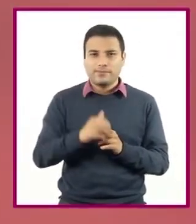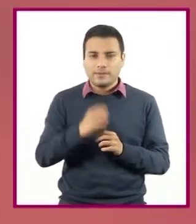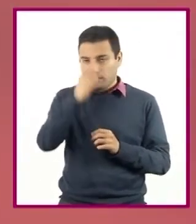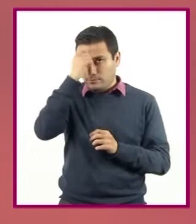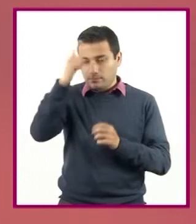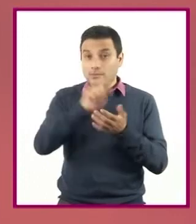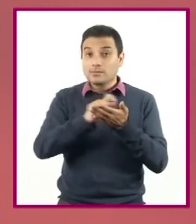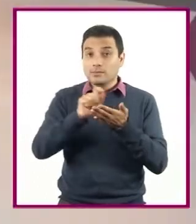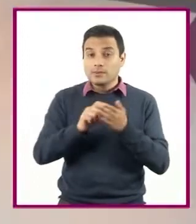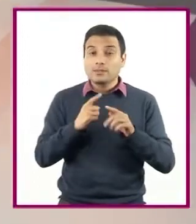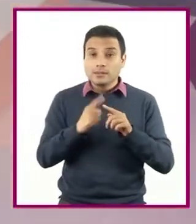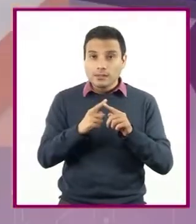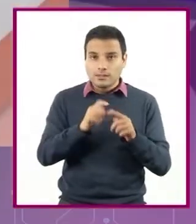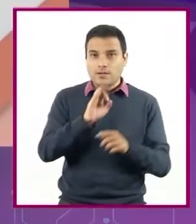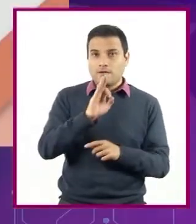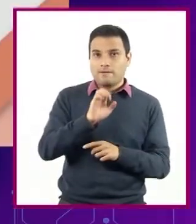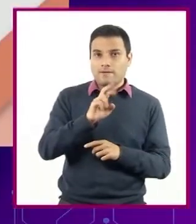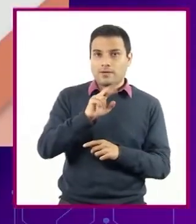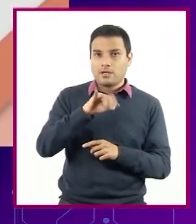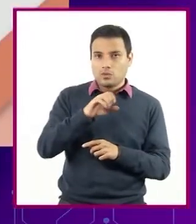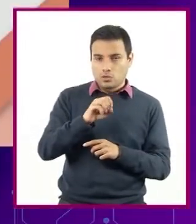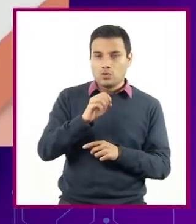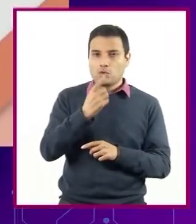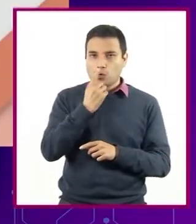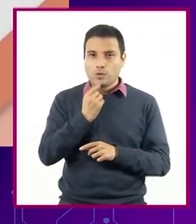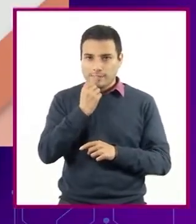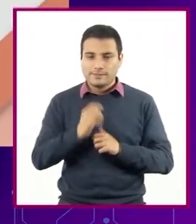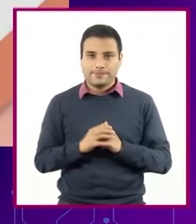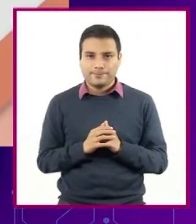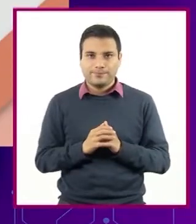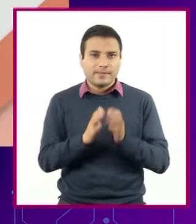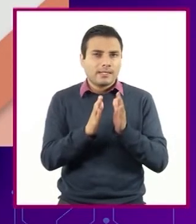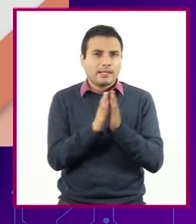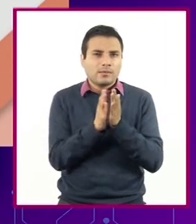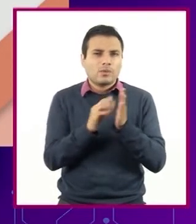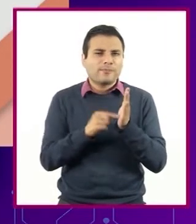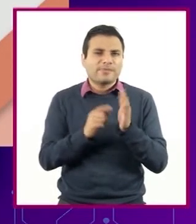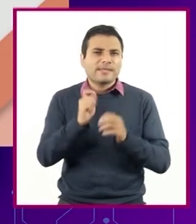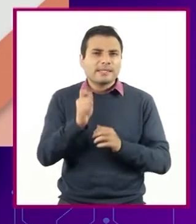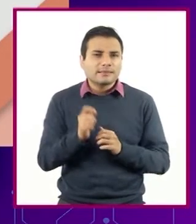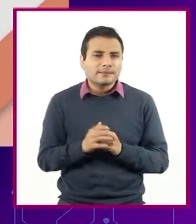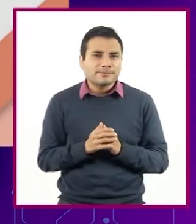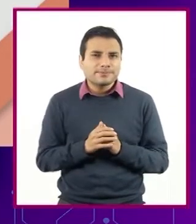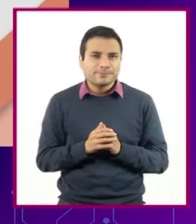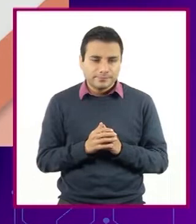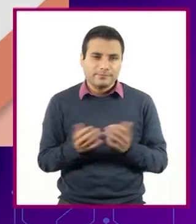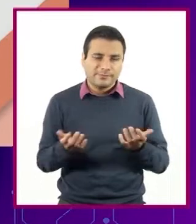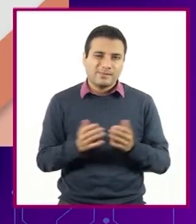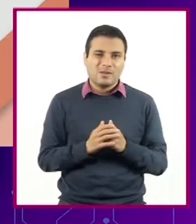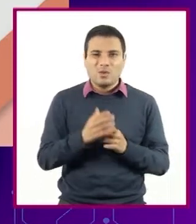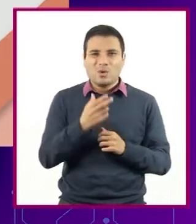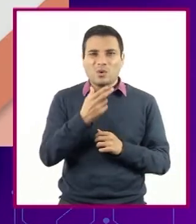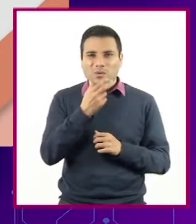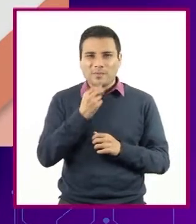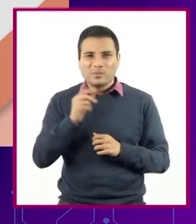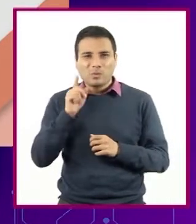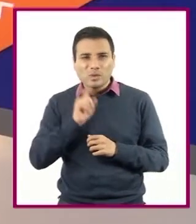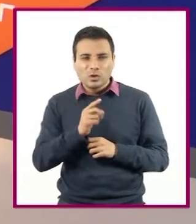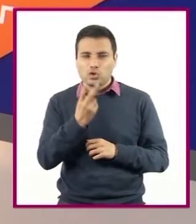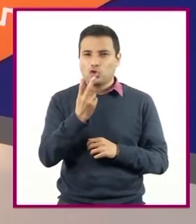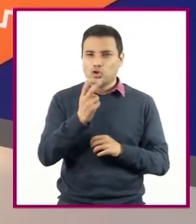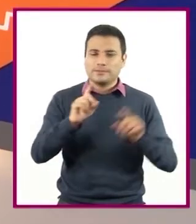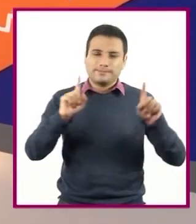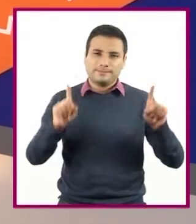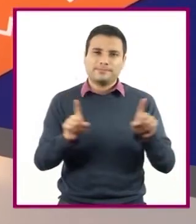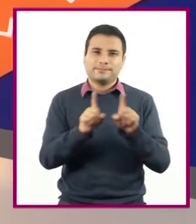a Fernando de Rojas. La Celestina presenta la relación amorosa entre Melibea y Calisto con la interesada